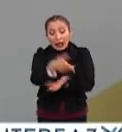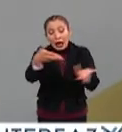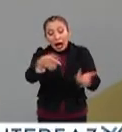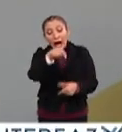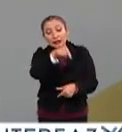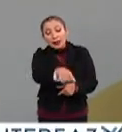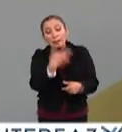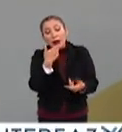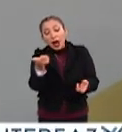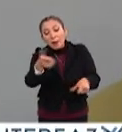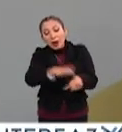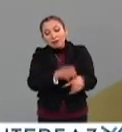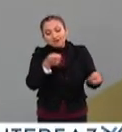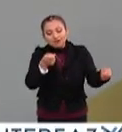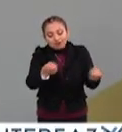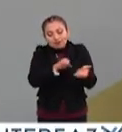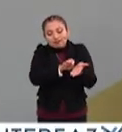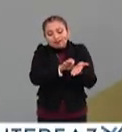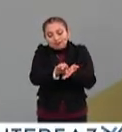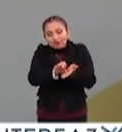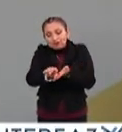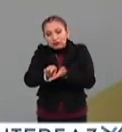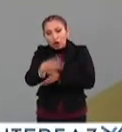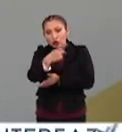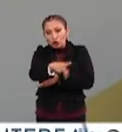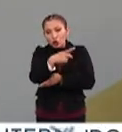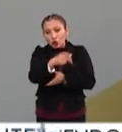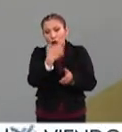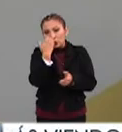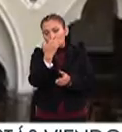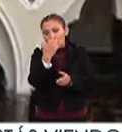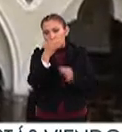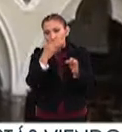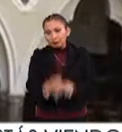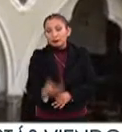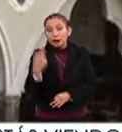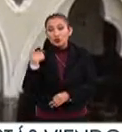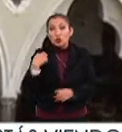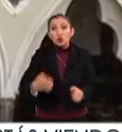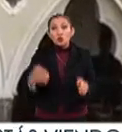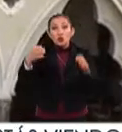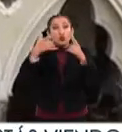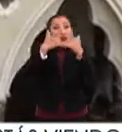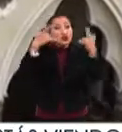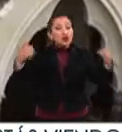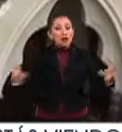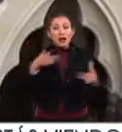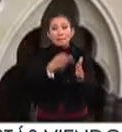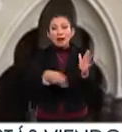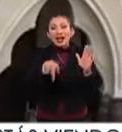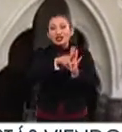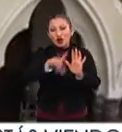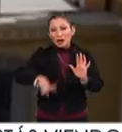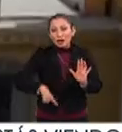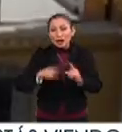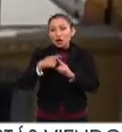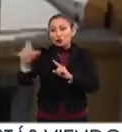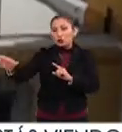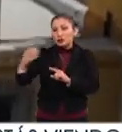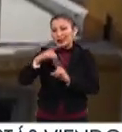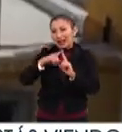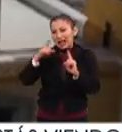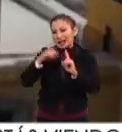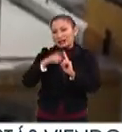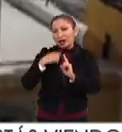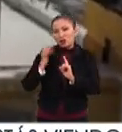dediquen a administrar su propio plantel. Con sus monumentos históricos como el Palacio de Gobierno y su catedral